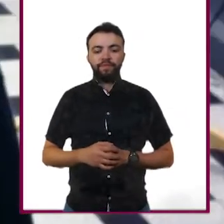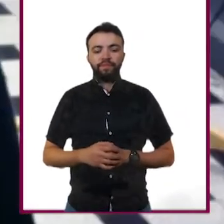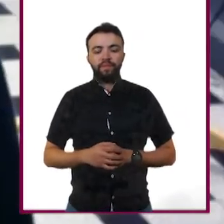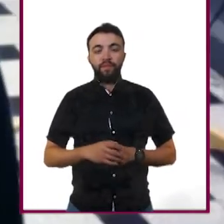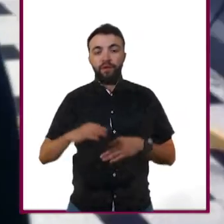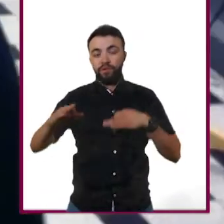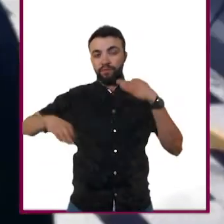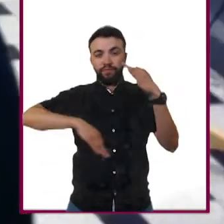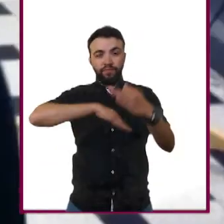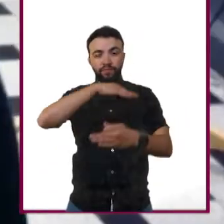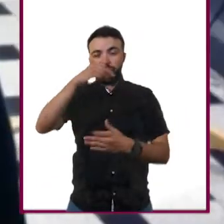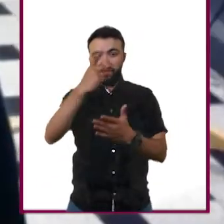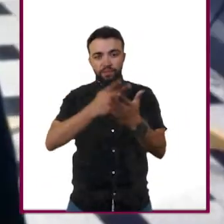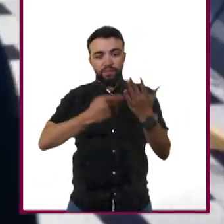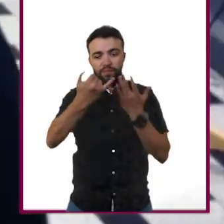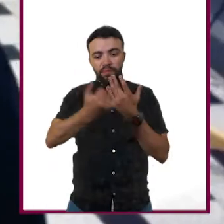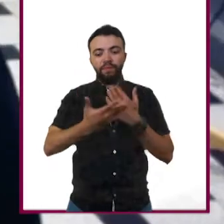Casi todos los proyectos